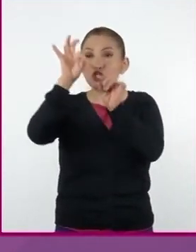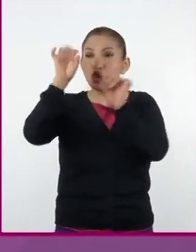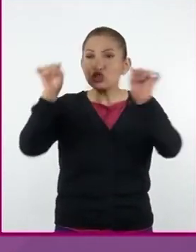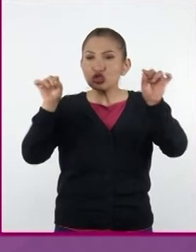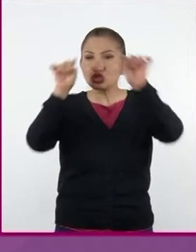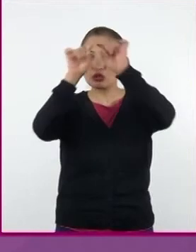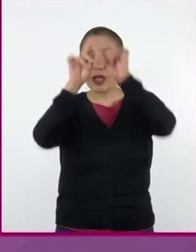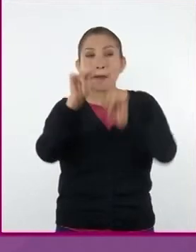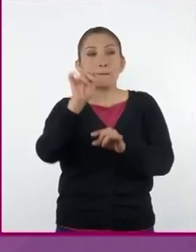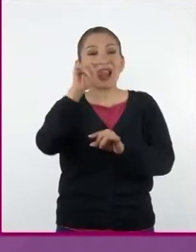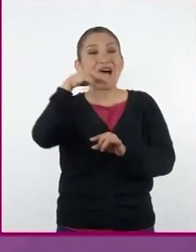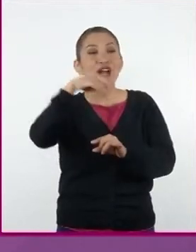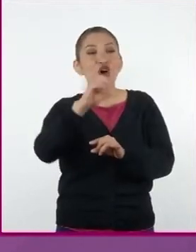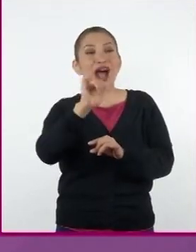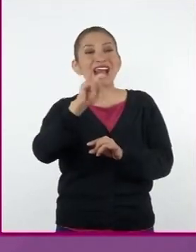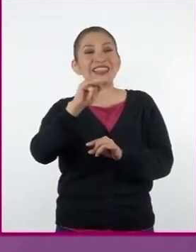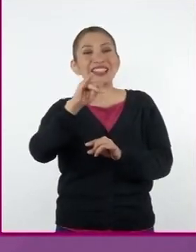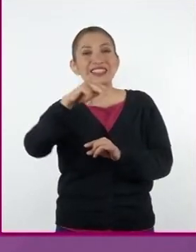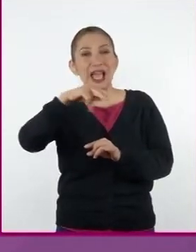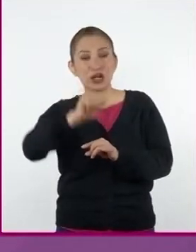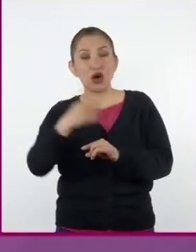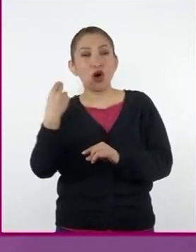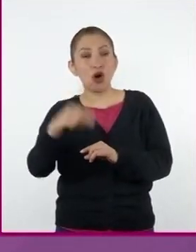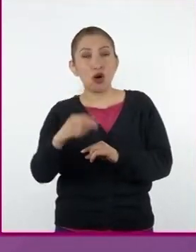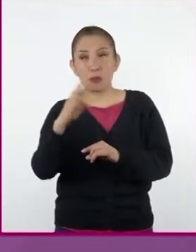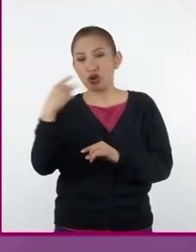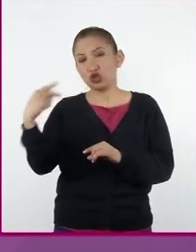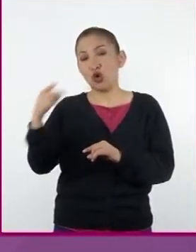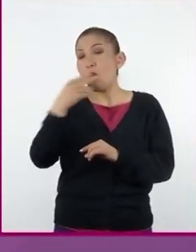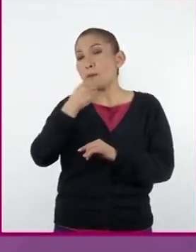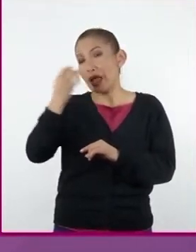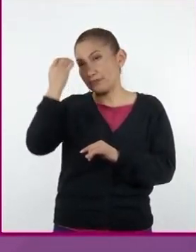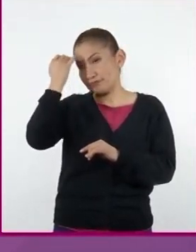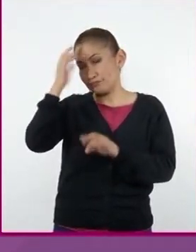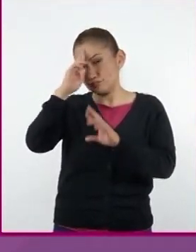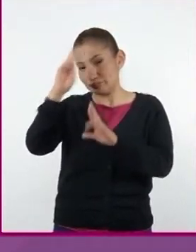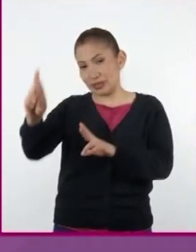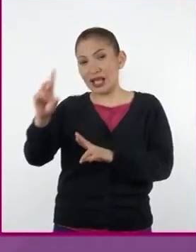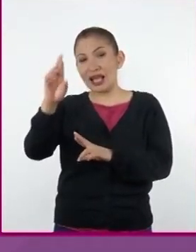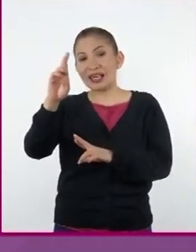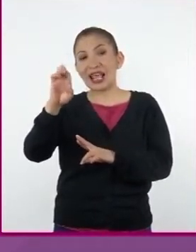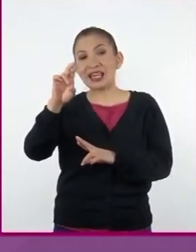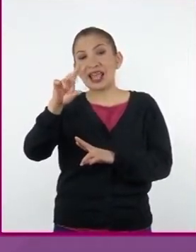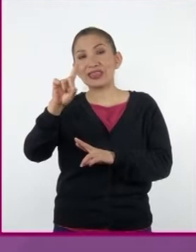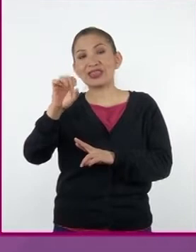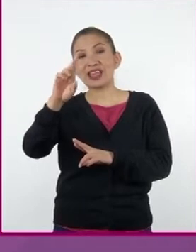plano cartesiano, llamada así en honor a su inventor René Descartes.